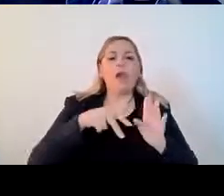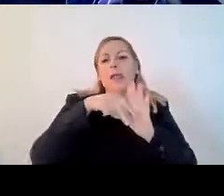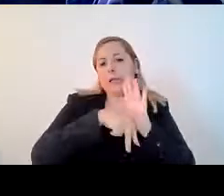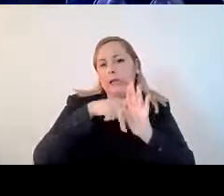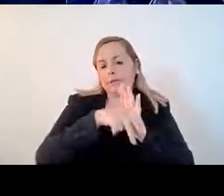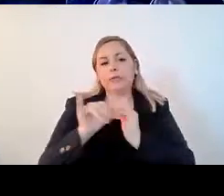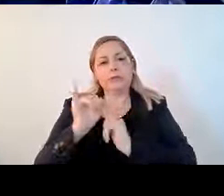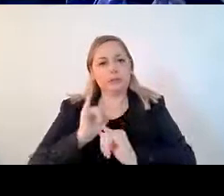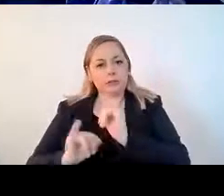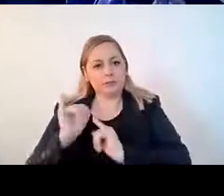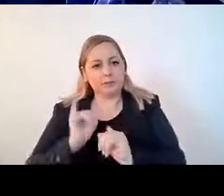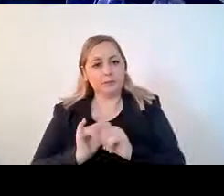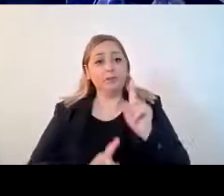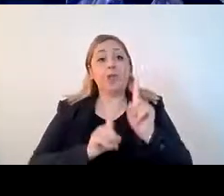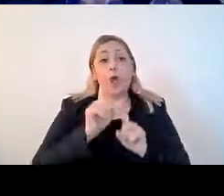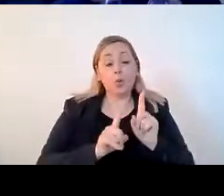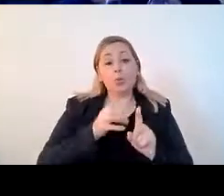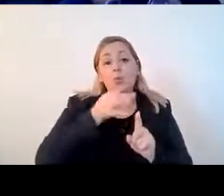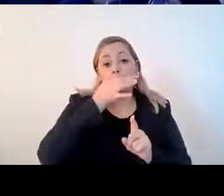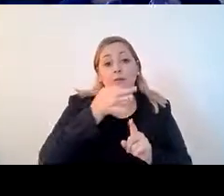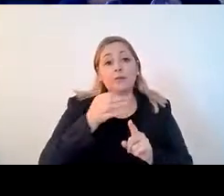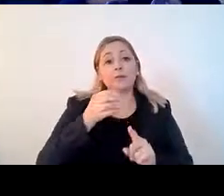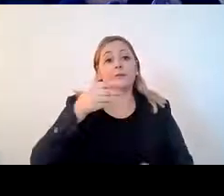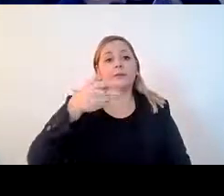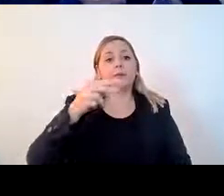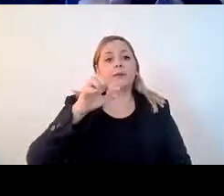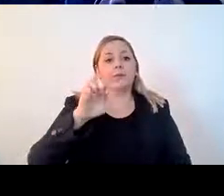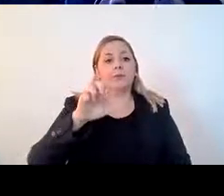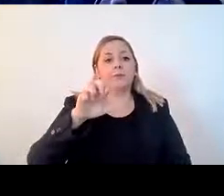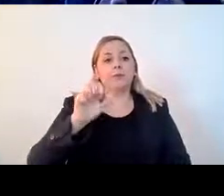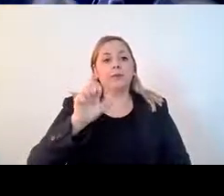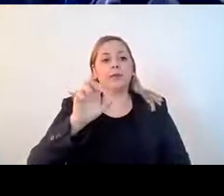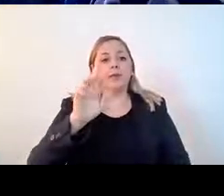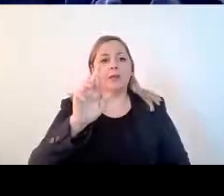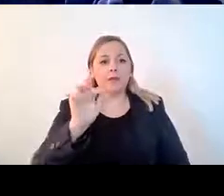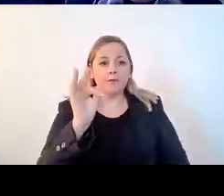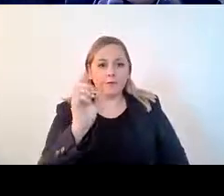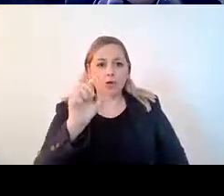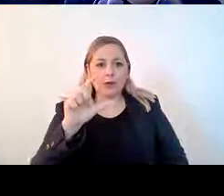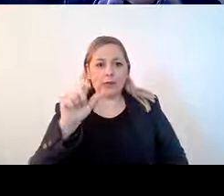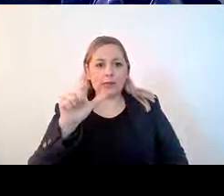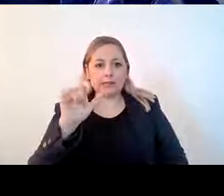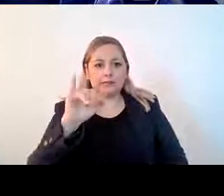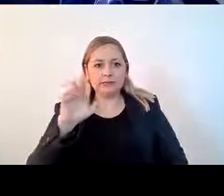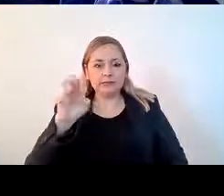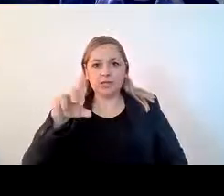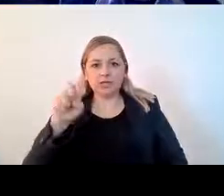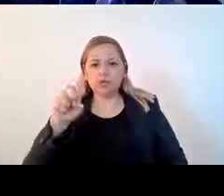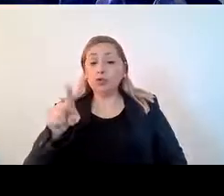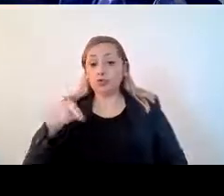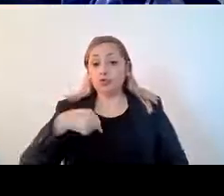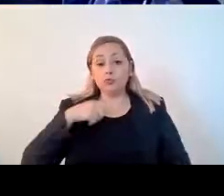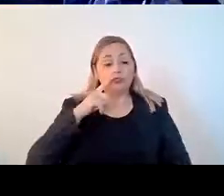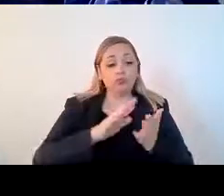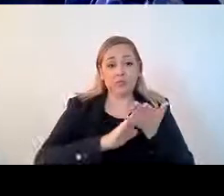Internet. Algunos especialistas lo llaman hiperfocalizado. Yo tengo un ejemplo típico y característico de un joven